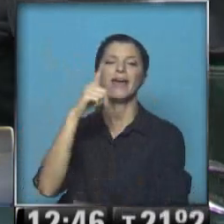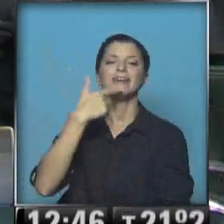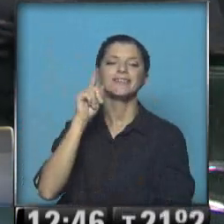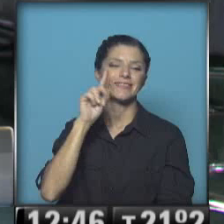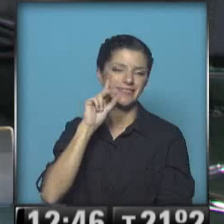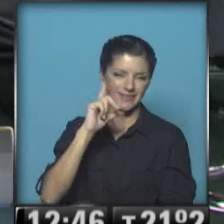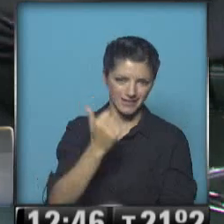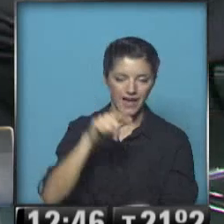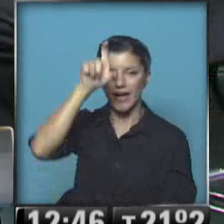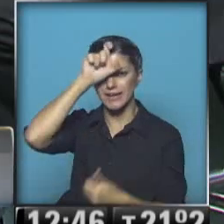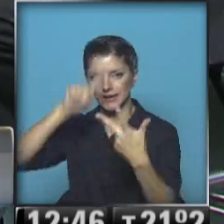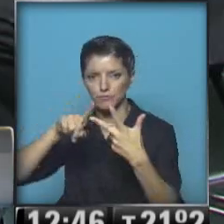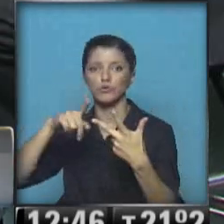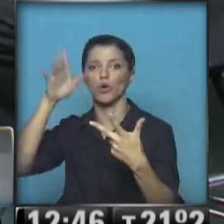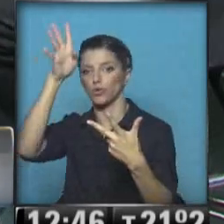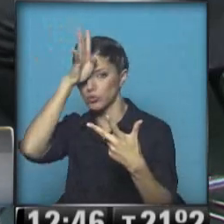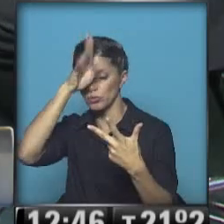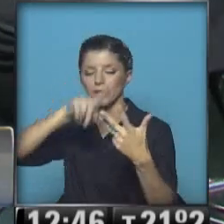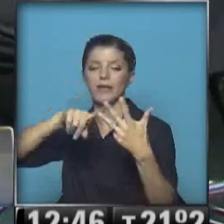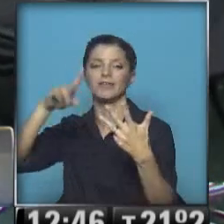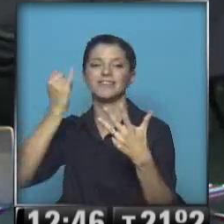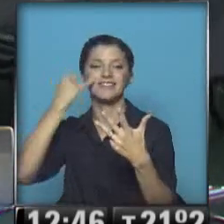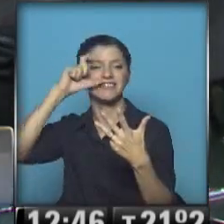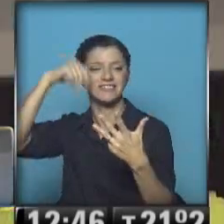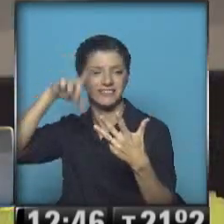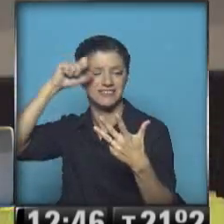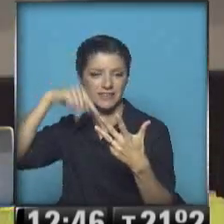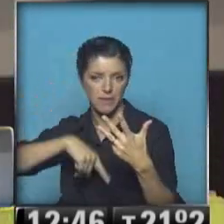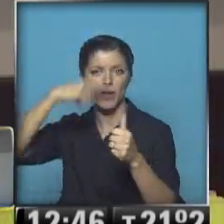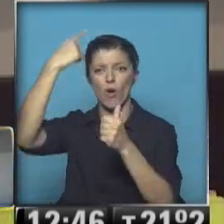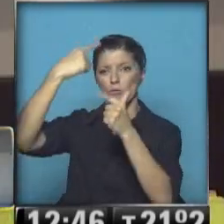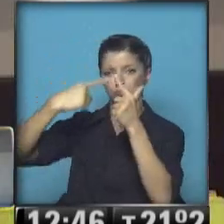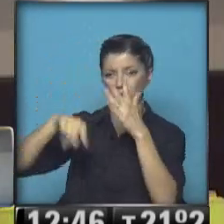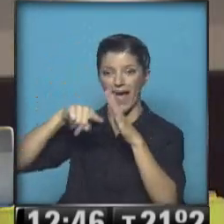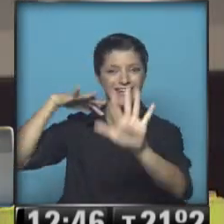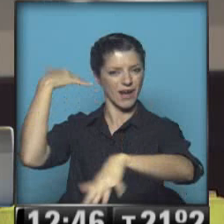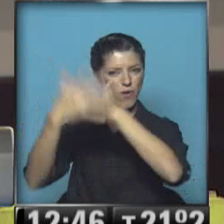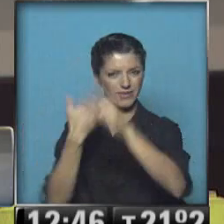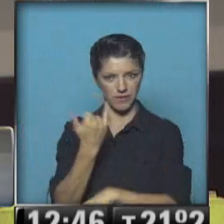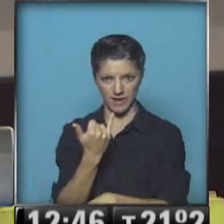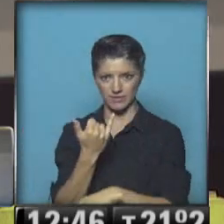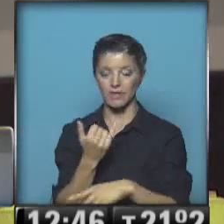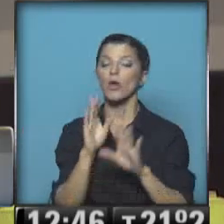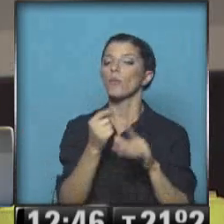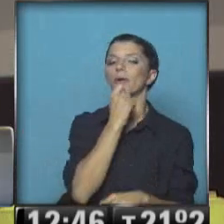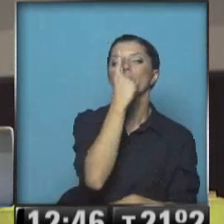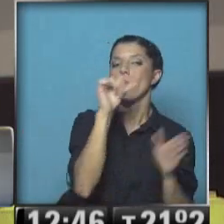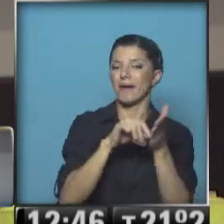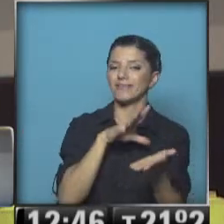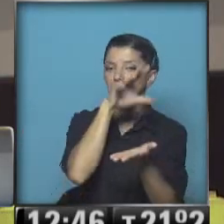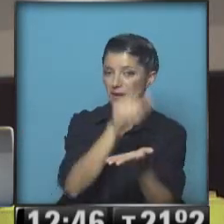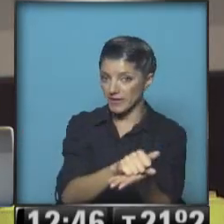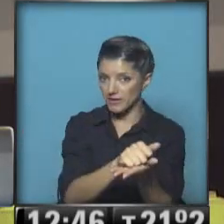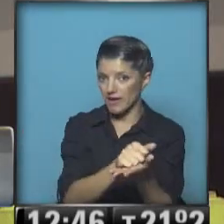Egipto en Tunes en yemen en bahrein no es lo mismo que invadir un país en el el caso